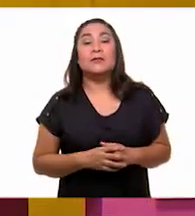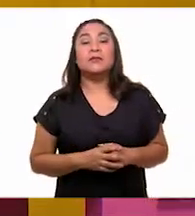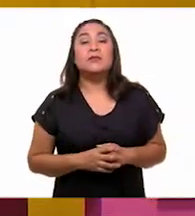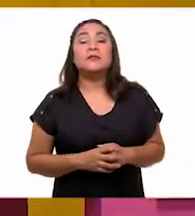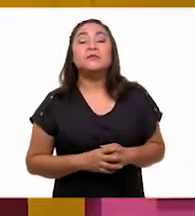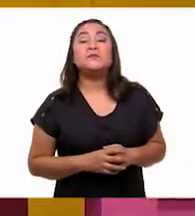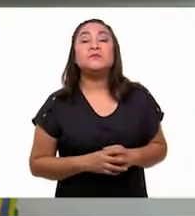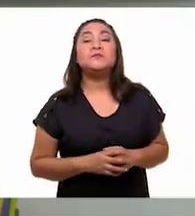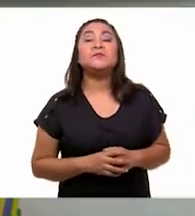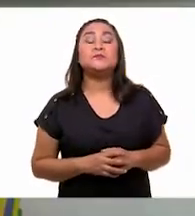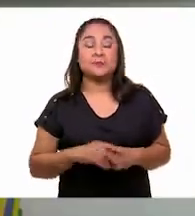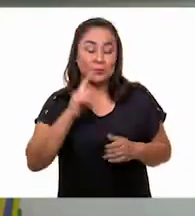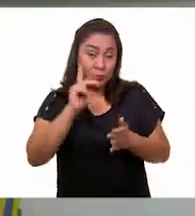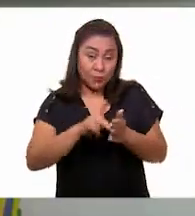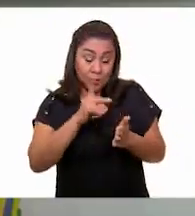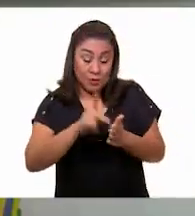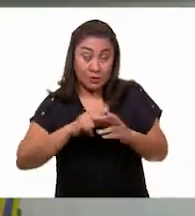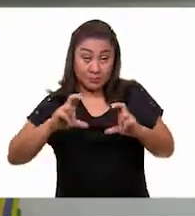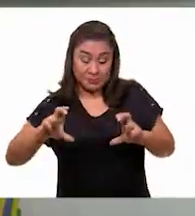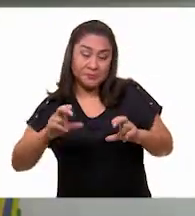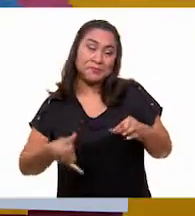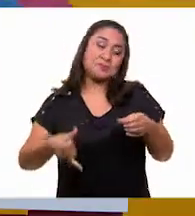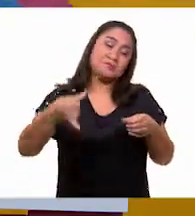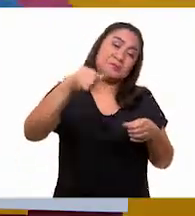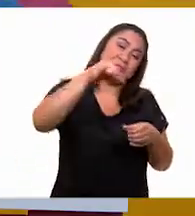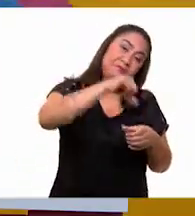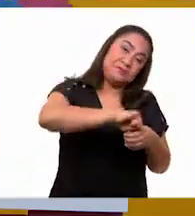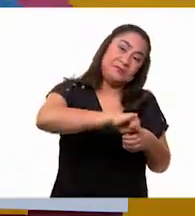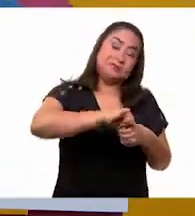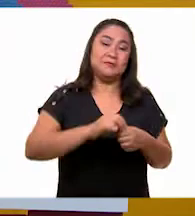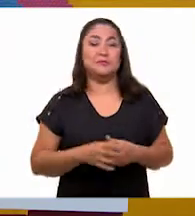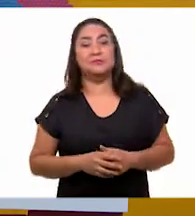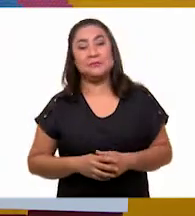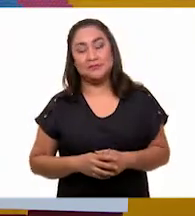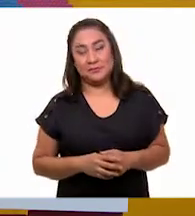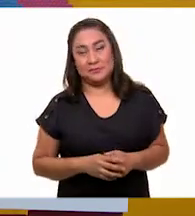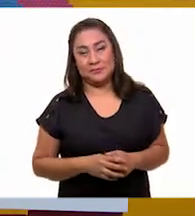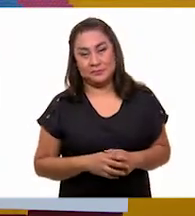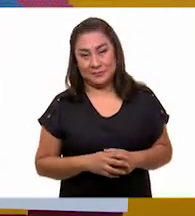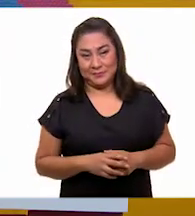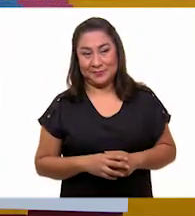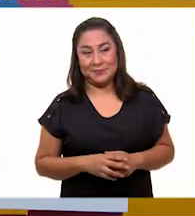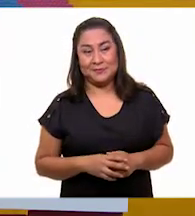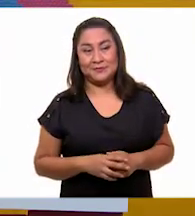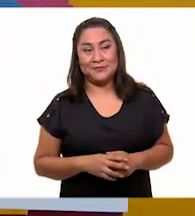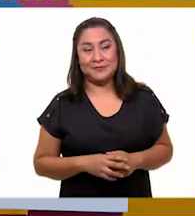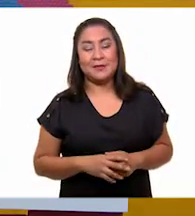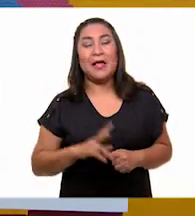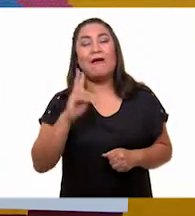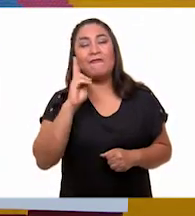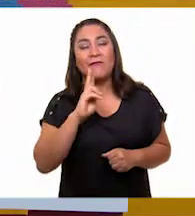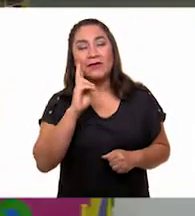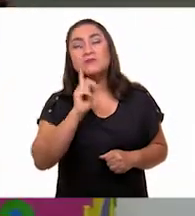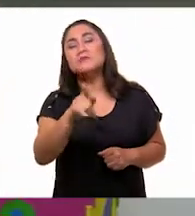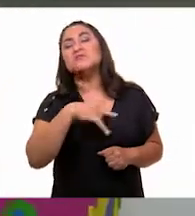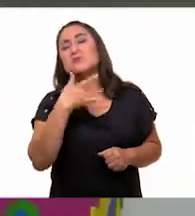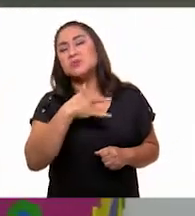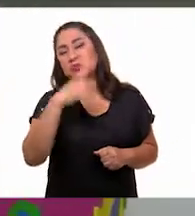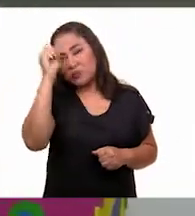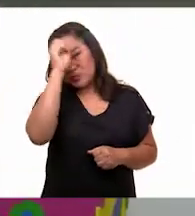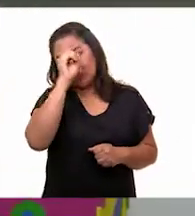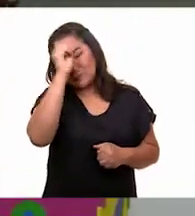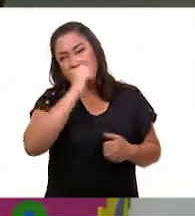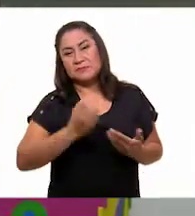pasar esta cantidad a estas botellas y vamos a ver si ocurre exactamente lo mismo. A ver, ¿ustedes qué opinan, niñas y